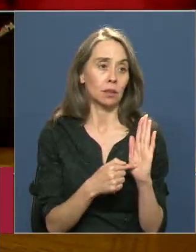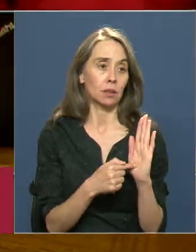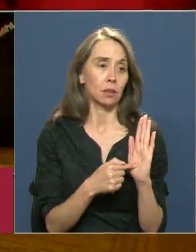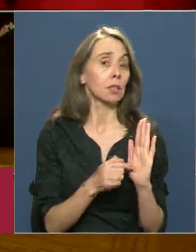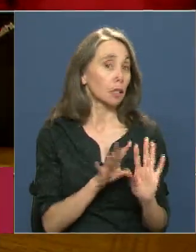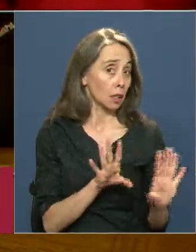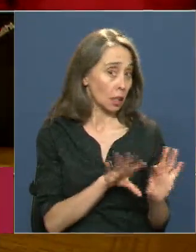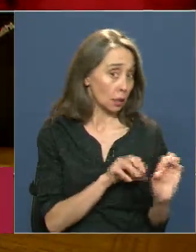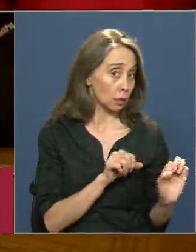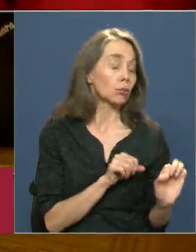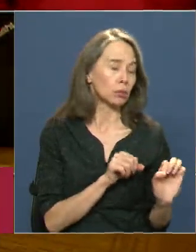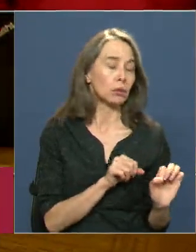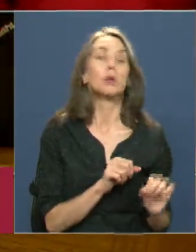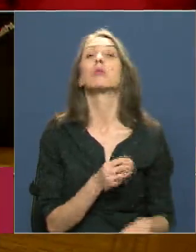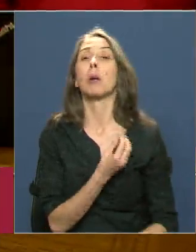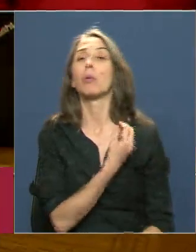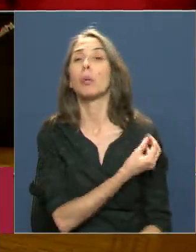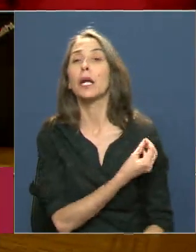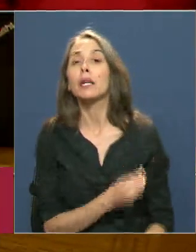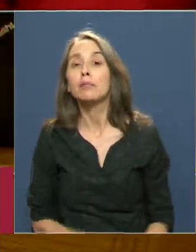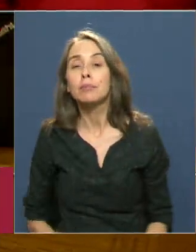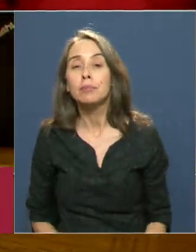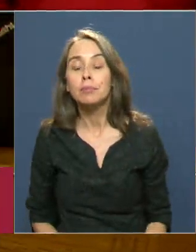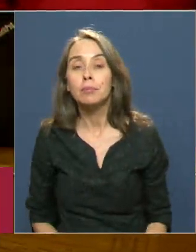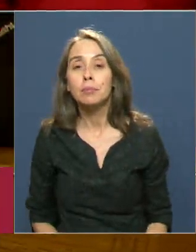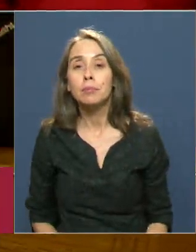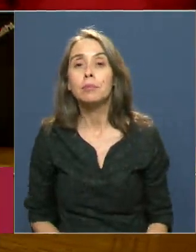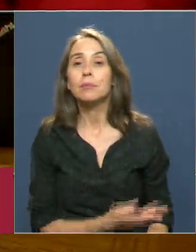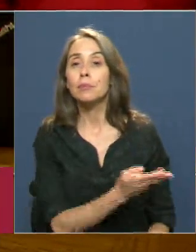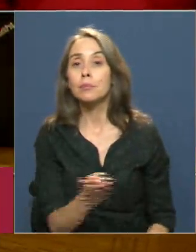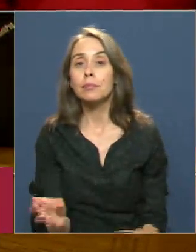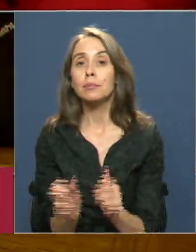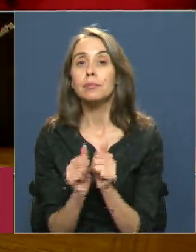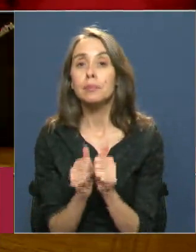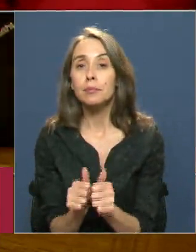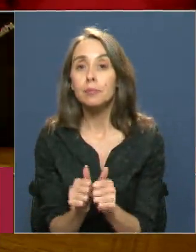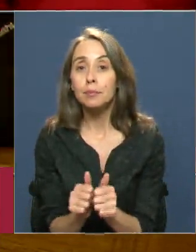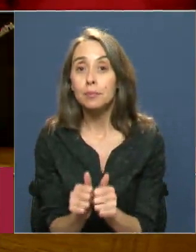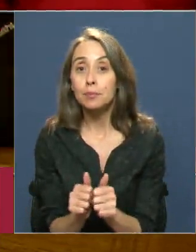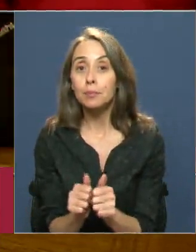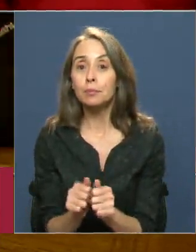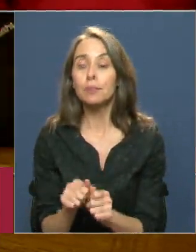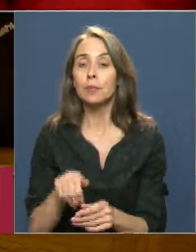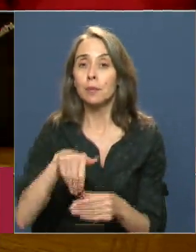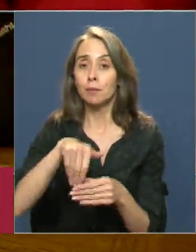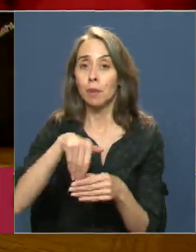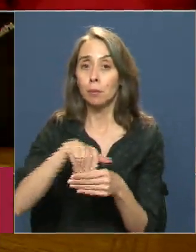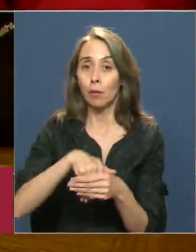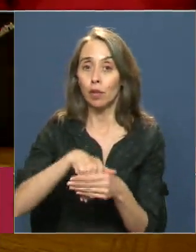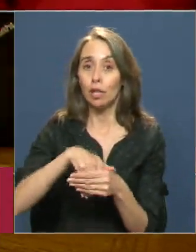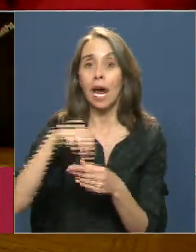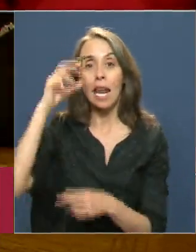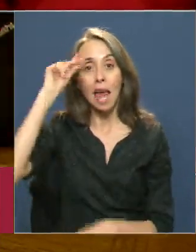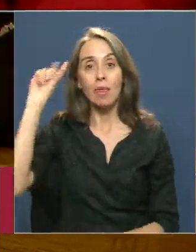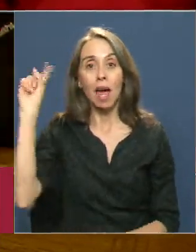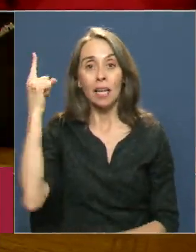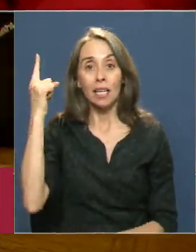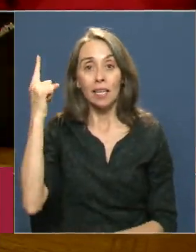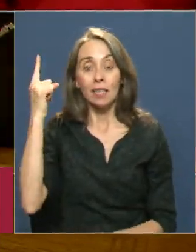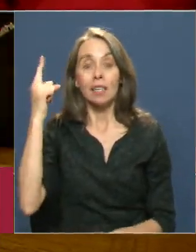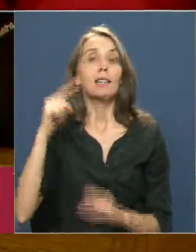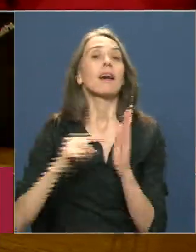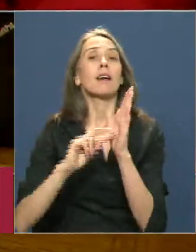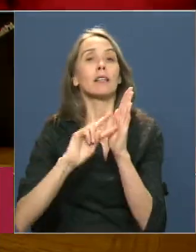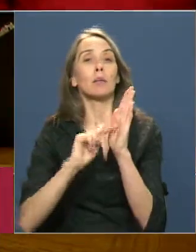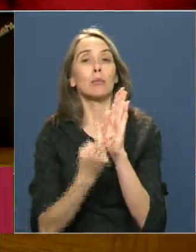después. ¿Estamos? Muy bien. Colegas, en votación general, la